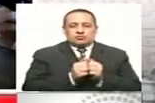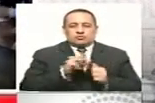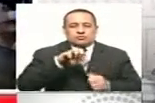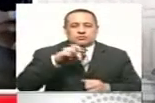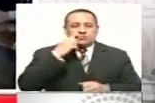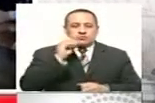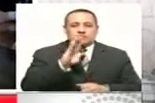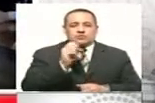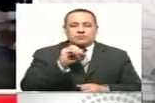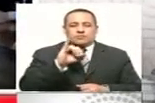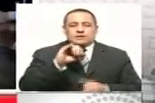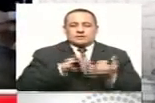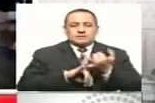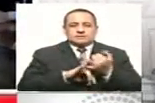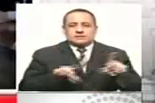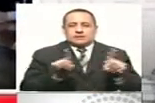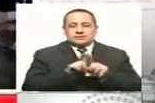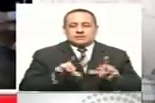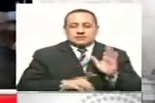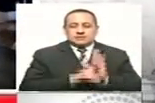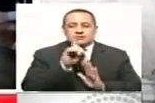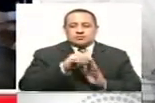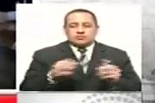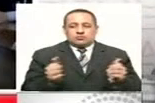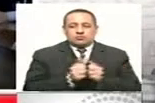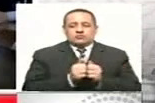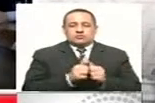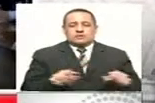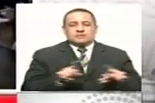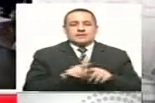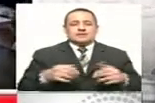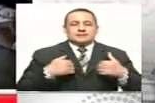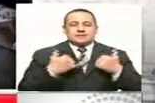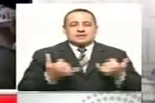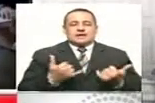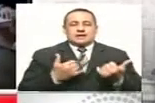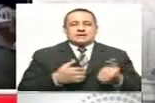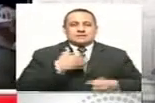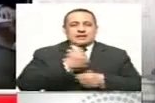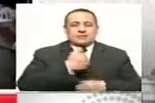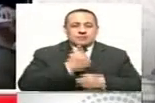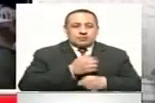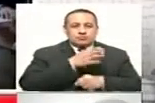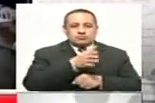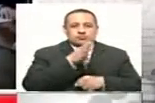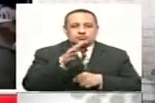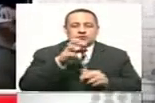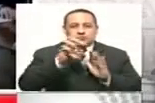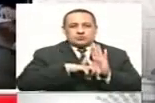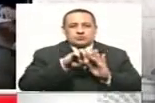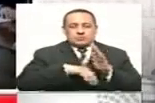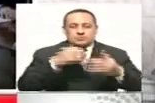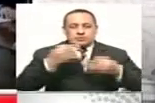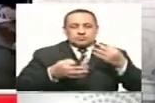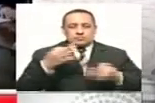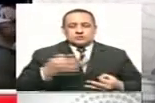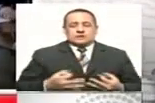PIRDAIS. El programa de desarrollo alternativo tiene acciones dentro del programa